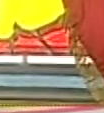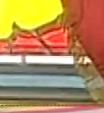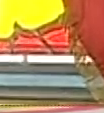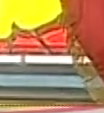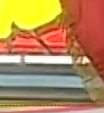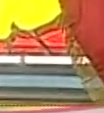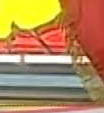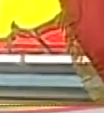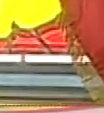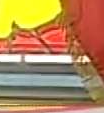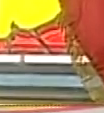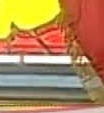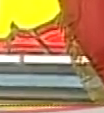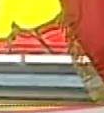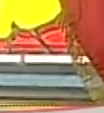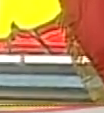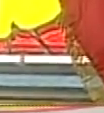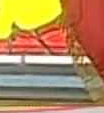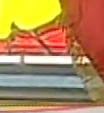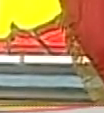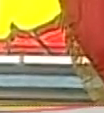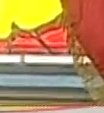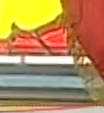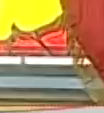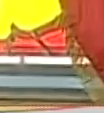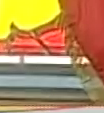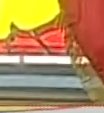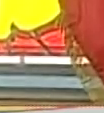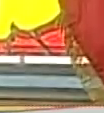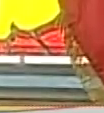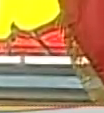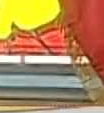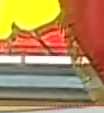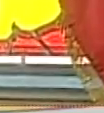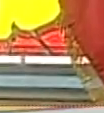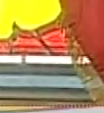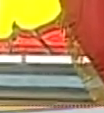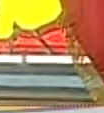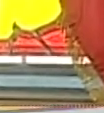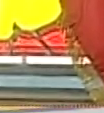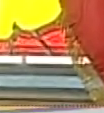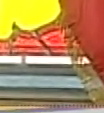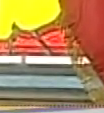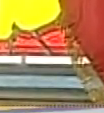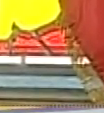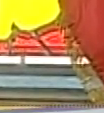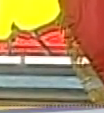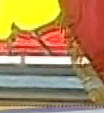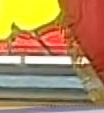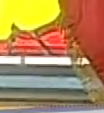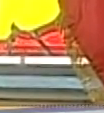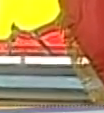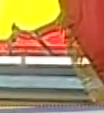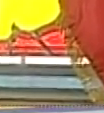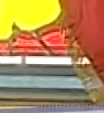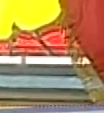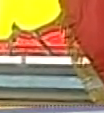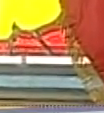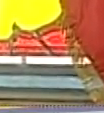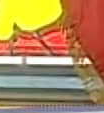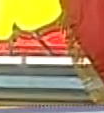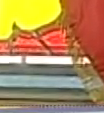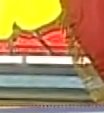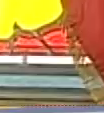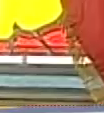el vicepresidente para el área económica y ministro Wilmar Castro Soteldo hizo también una breve